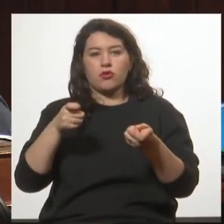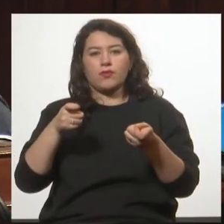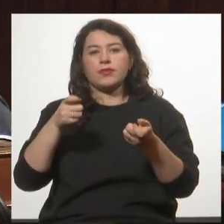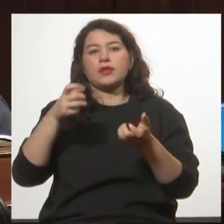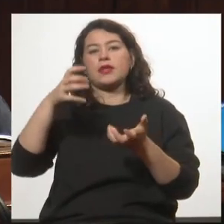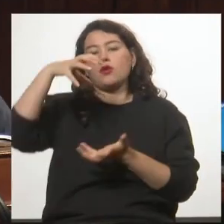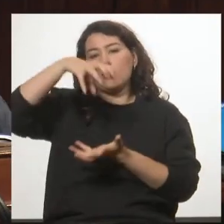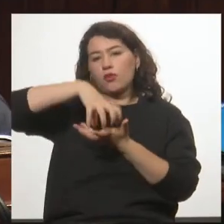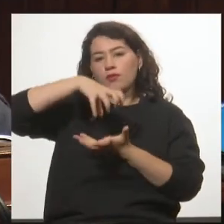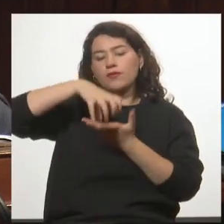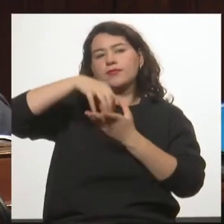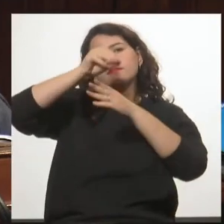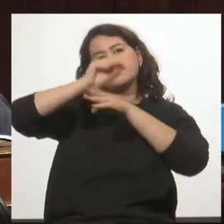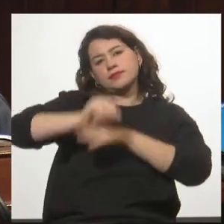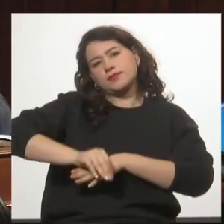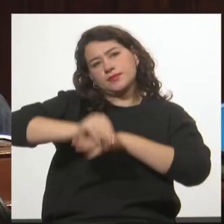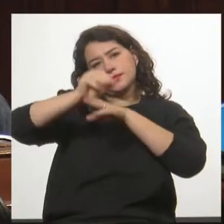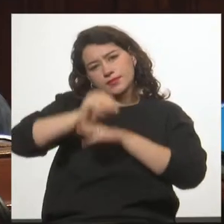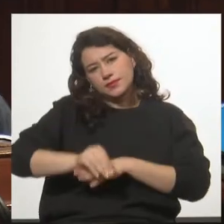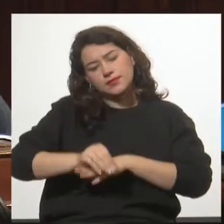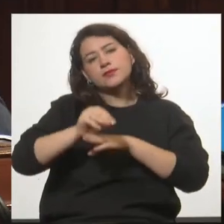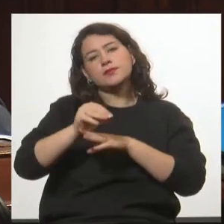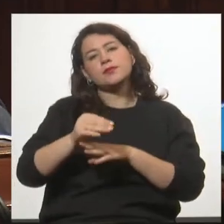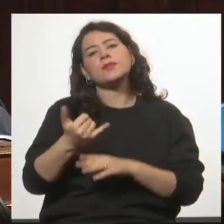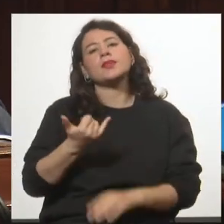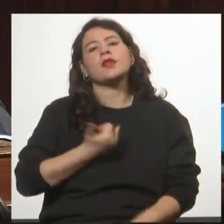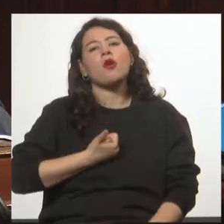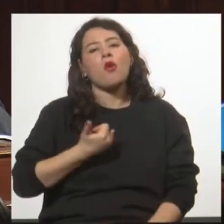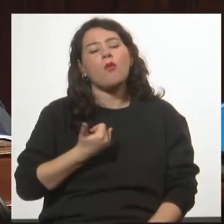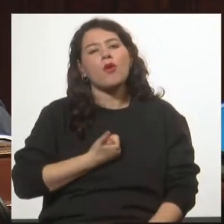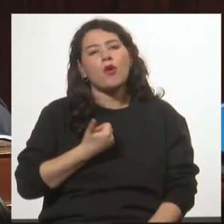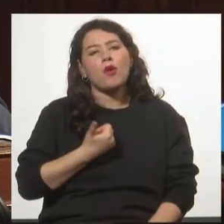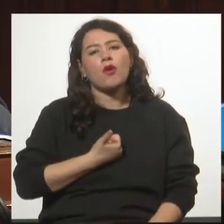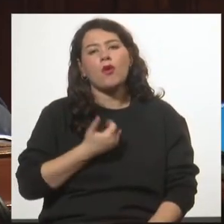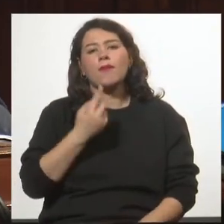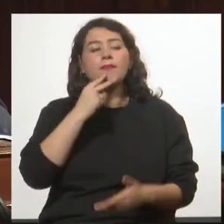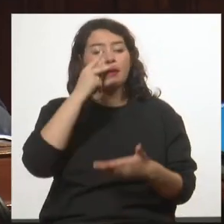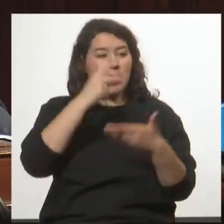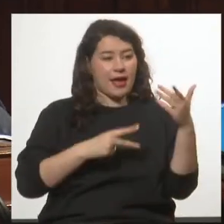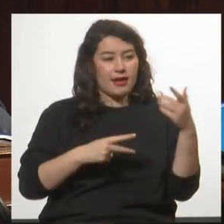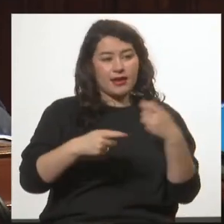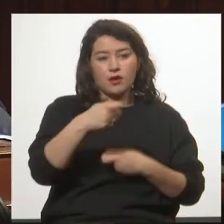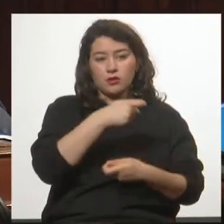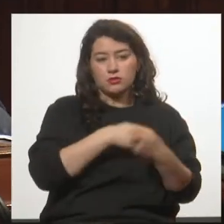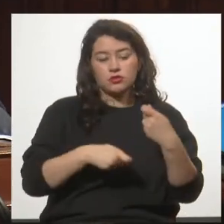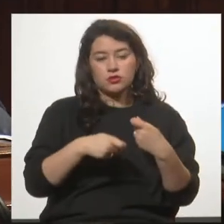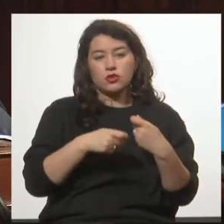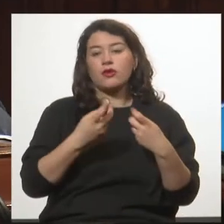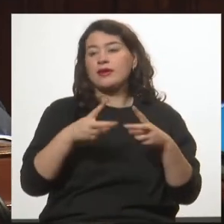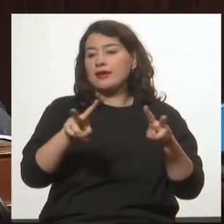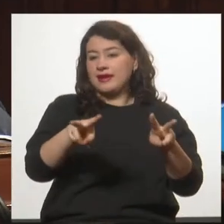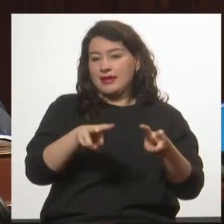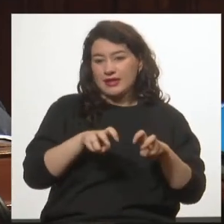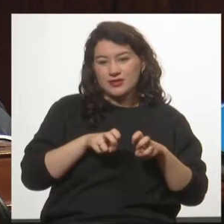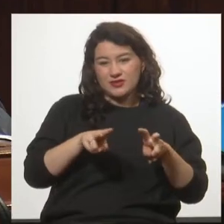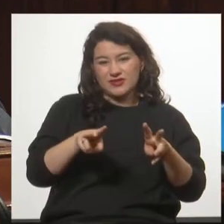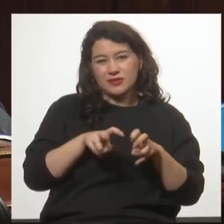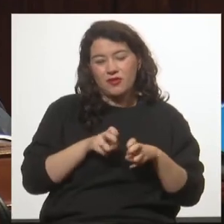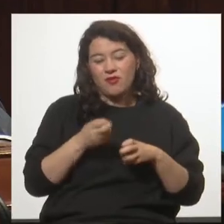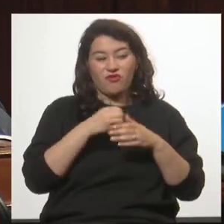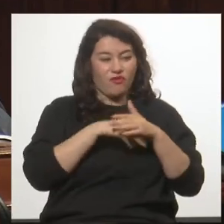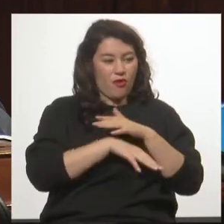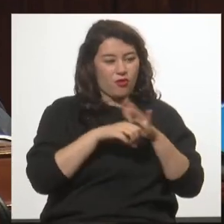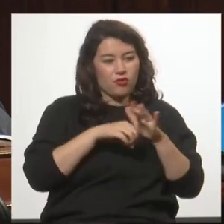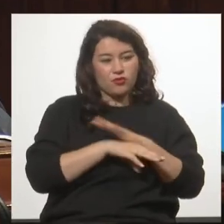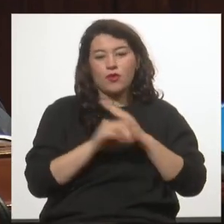complejo ante la arena como se explica que a pesar del plan de negocio la previsión de ingresos y egresos en el flujo de fondos y